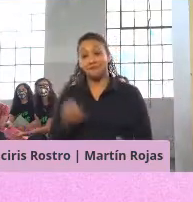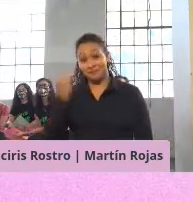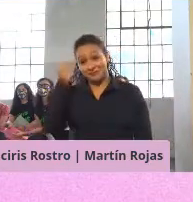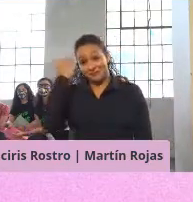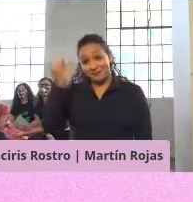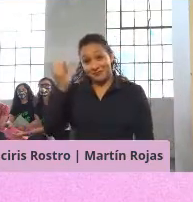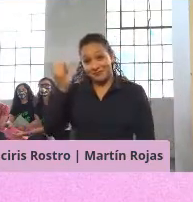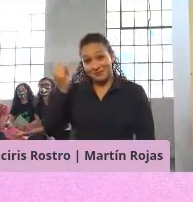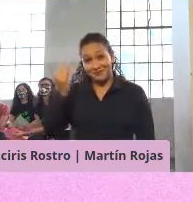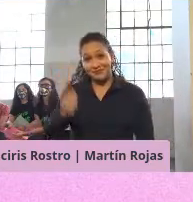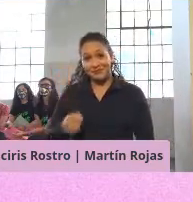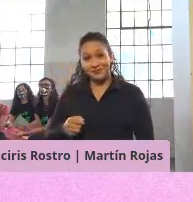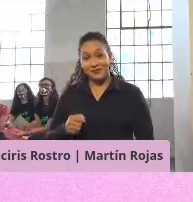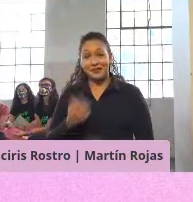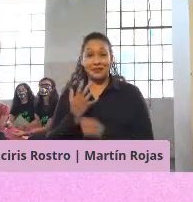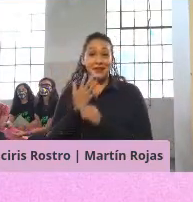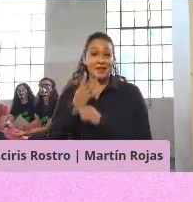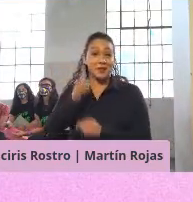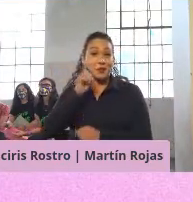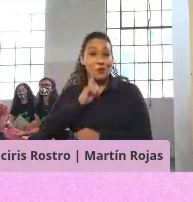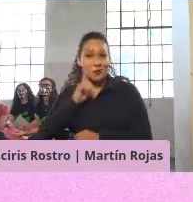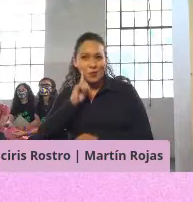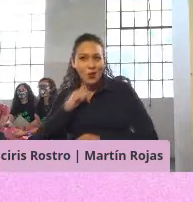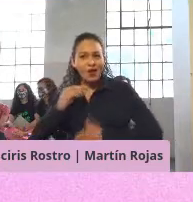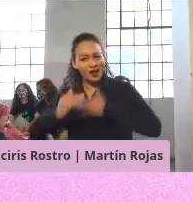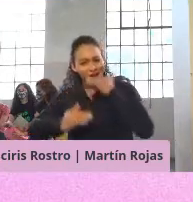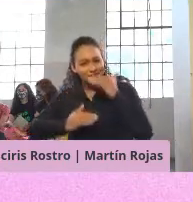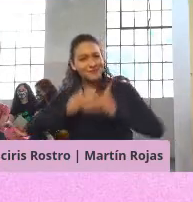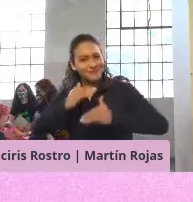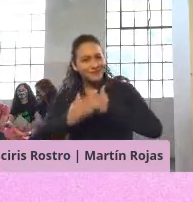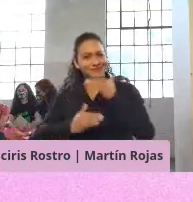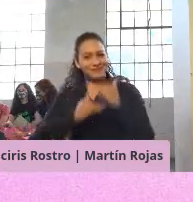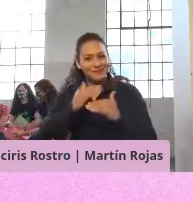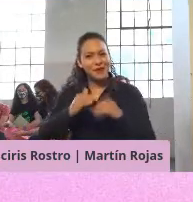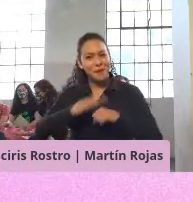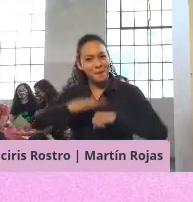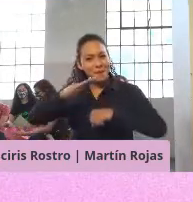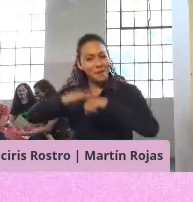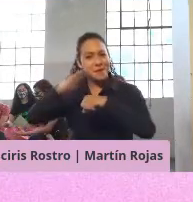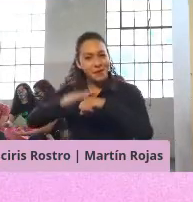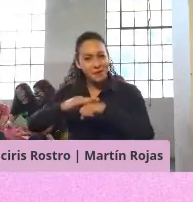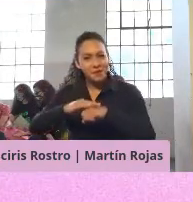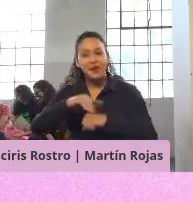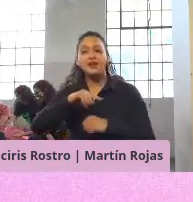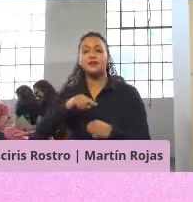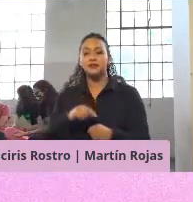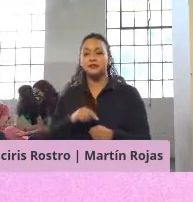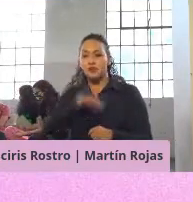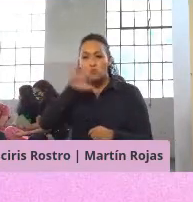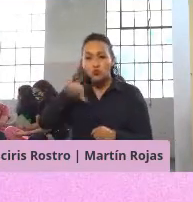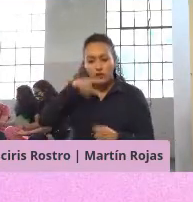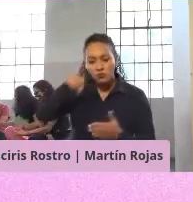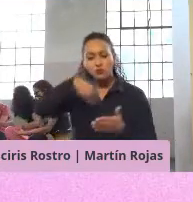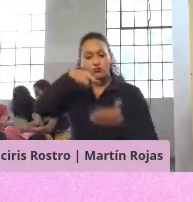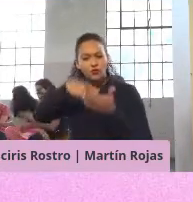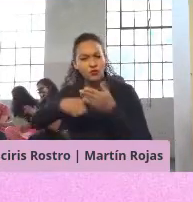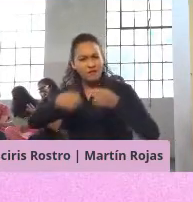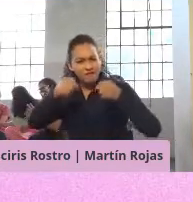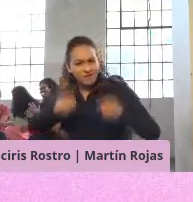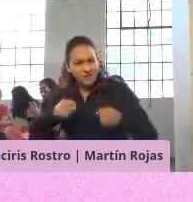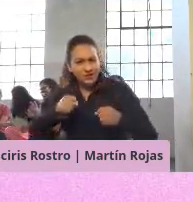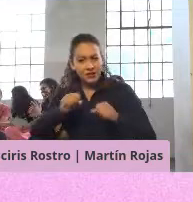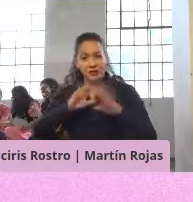no sería mi príncipe azul el que me comprendería? Que no sería el caballero el que me daría seguridad. Que no sería el patriarcado el que me